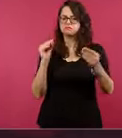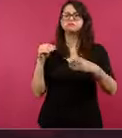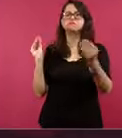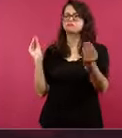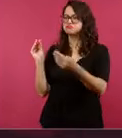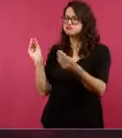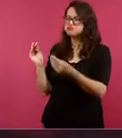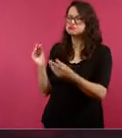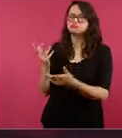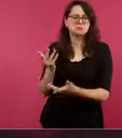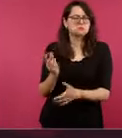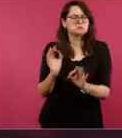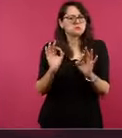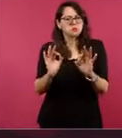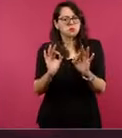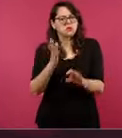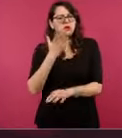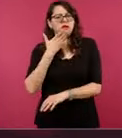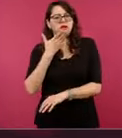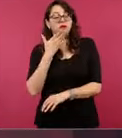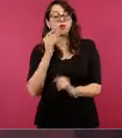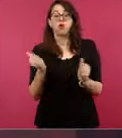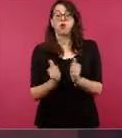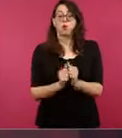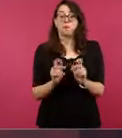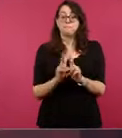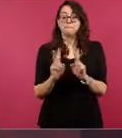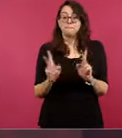con el debate de ideas